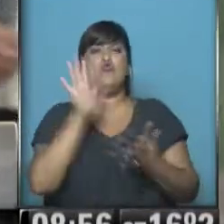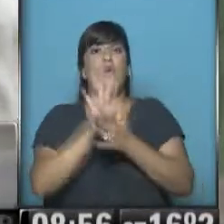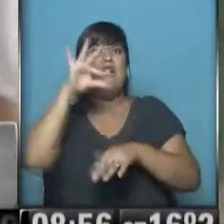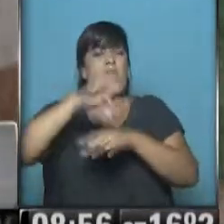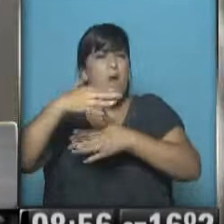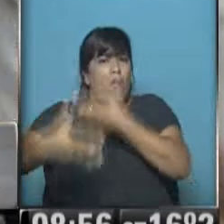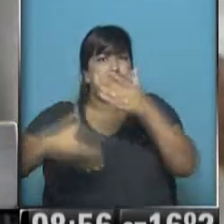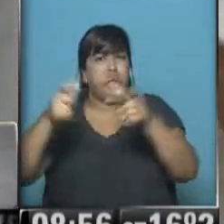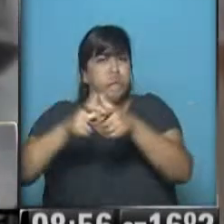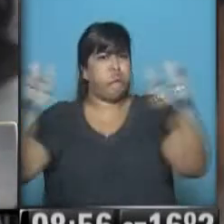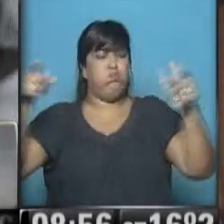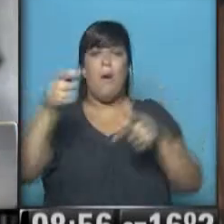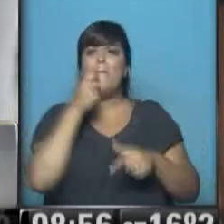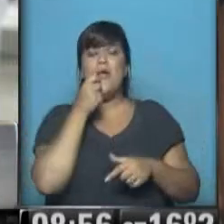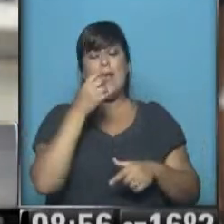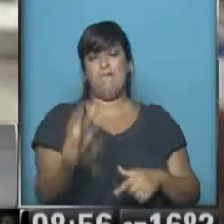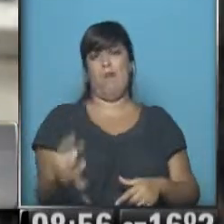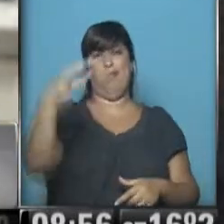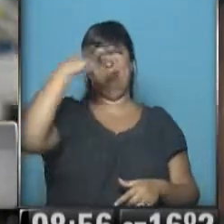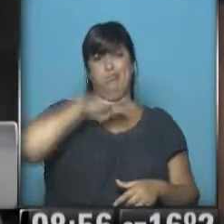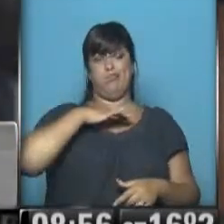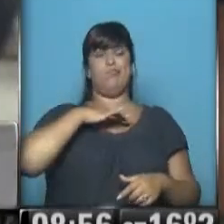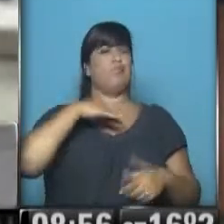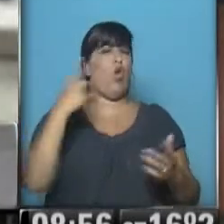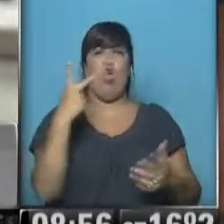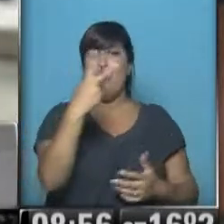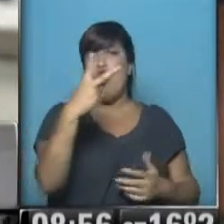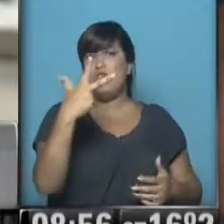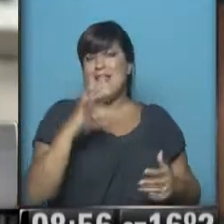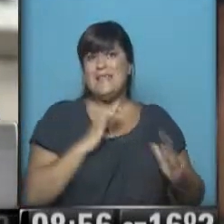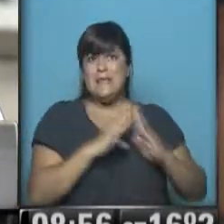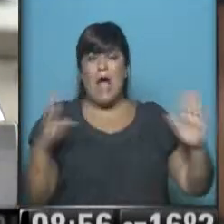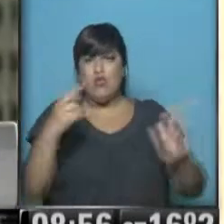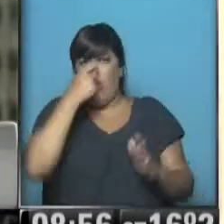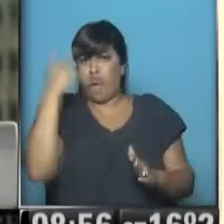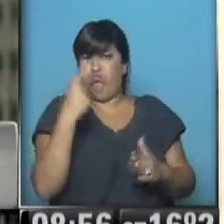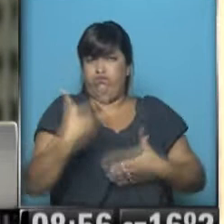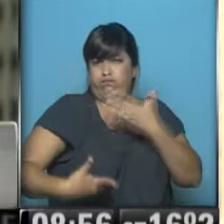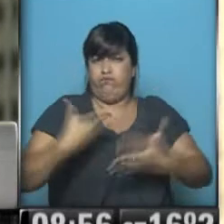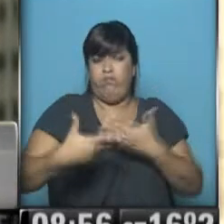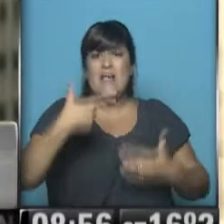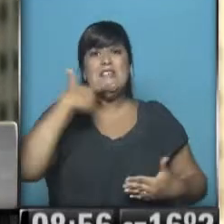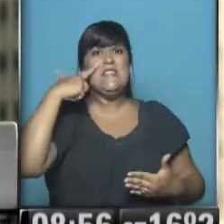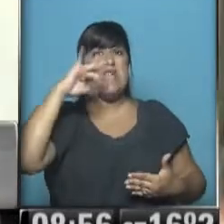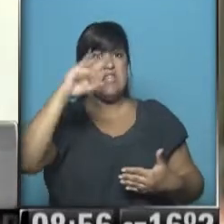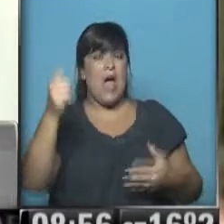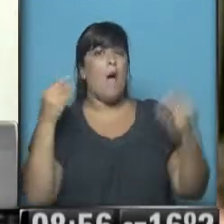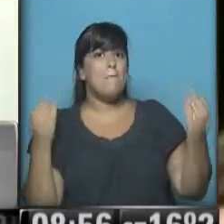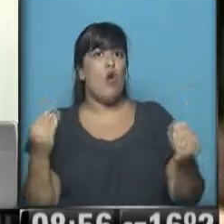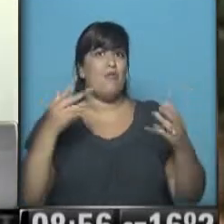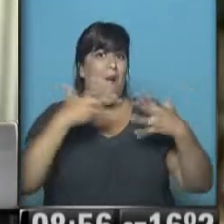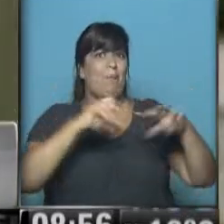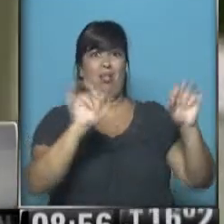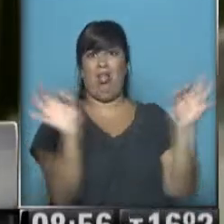decir, que personas que se han infectado en el plazo de 2 o 3 años evolucionan rápidamente a la enfermedad SIDA, por supuesto porque no han sido diagnosticados